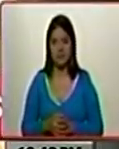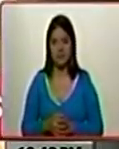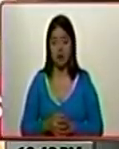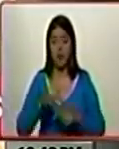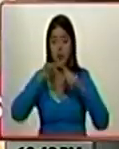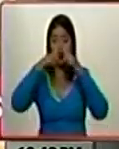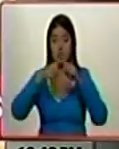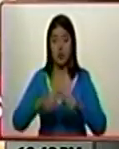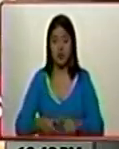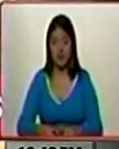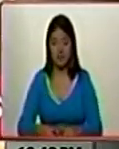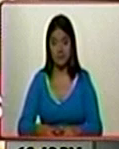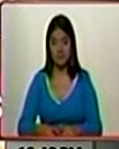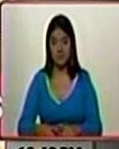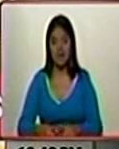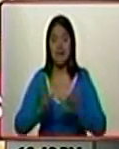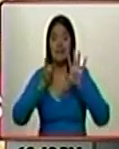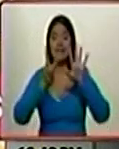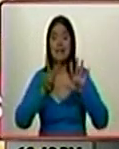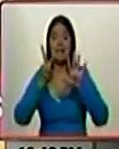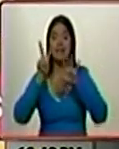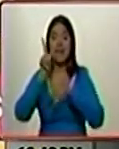total de